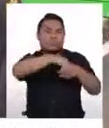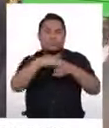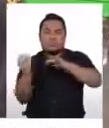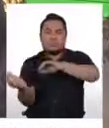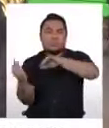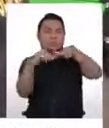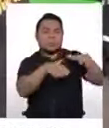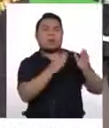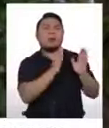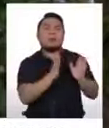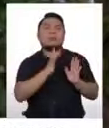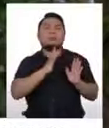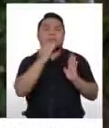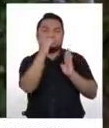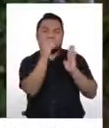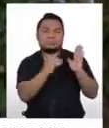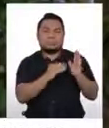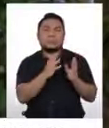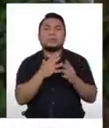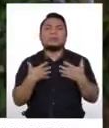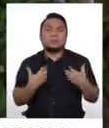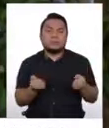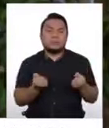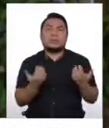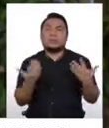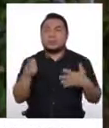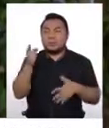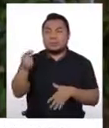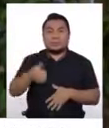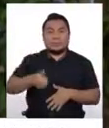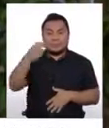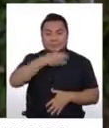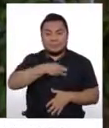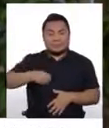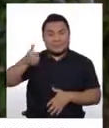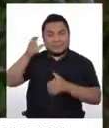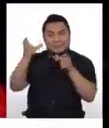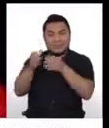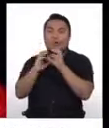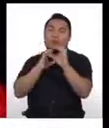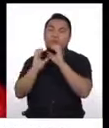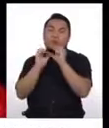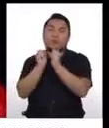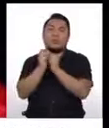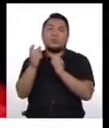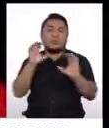con protocolos de salubridad. Esta tarde, el premier Vicente Ceballos conversará vía